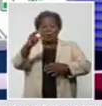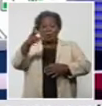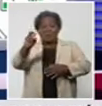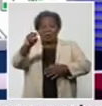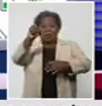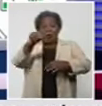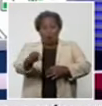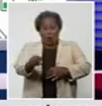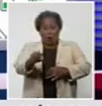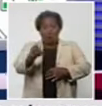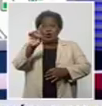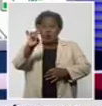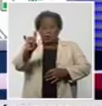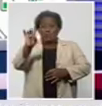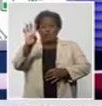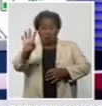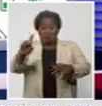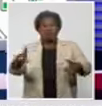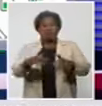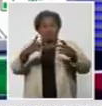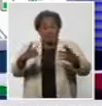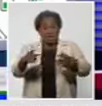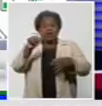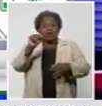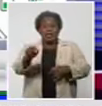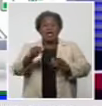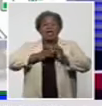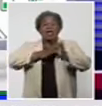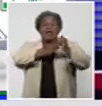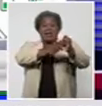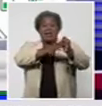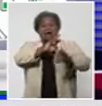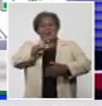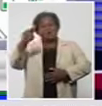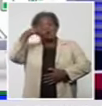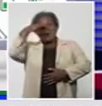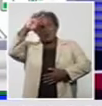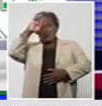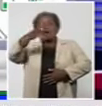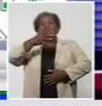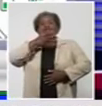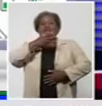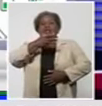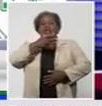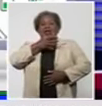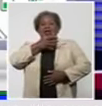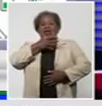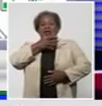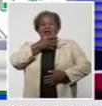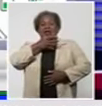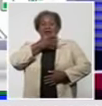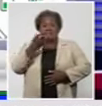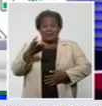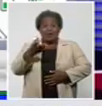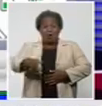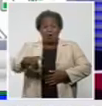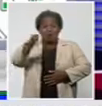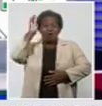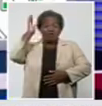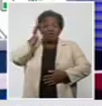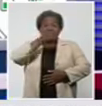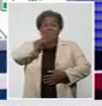conmemoramos el 94 aniversario del natalicio del líder indiscutible de la Revolución Cubana, Fidel Castro Ruz. Por supuesto, en nuestra conferencia de prensa